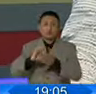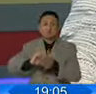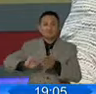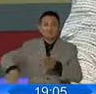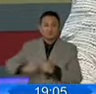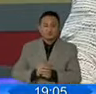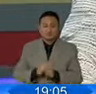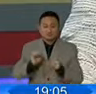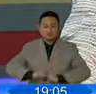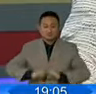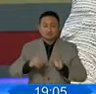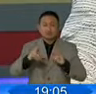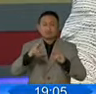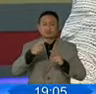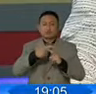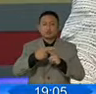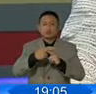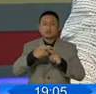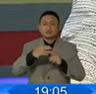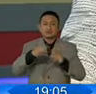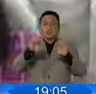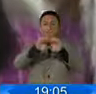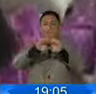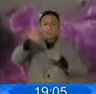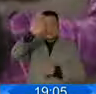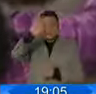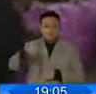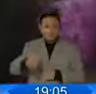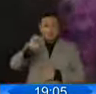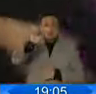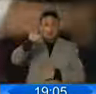comunicación y publicar la lista de Odebrecht.